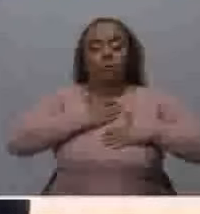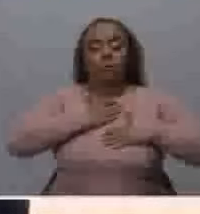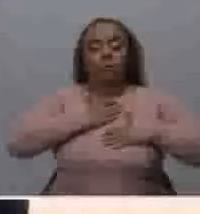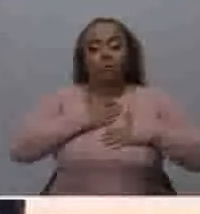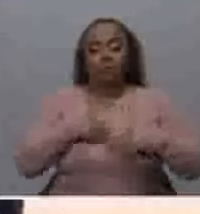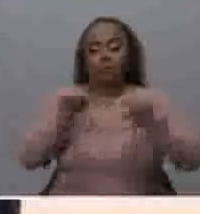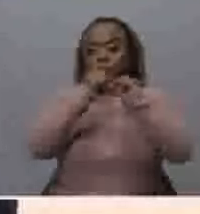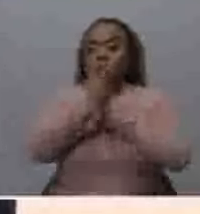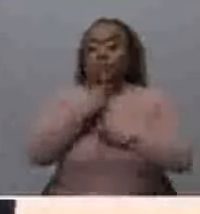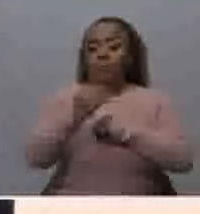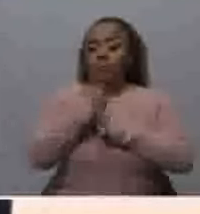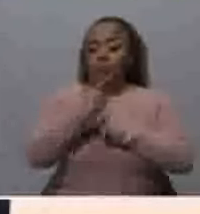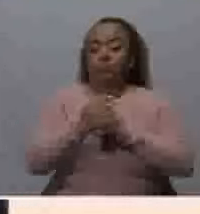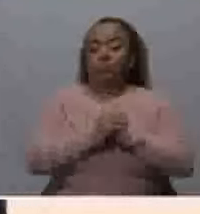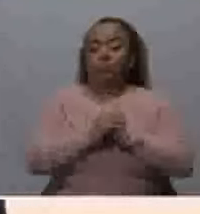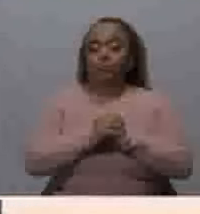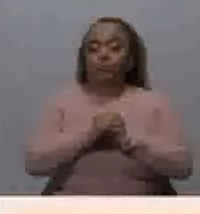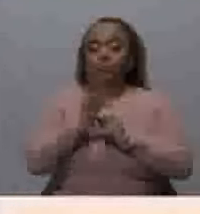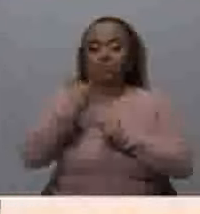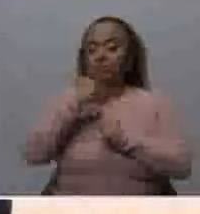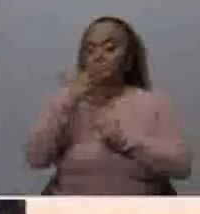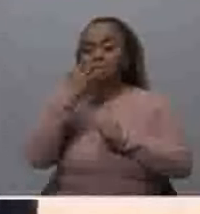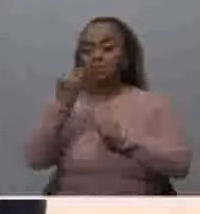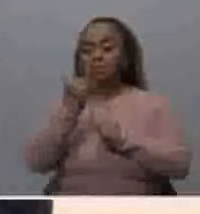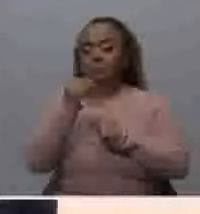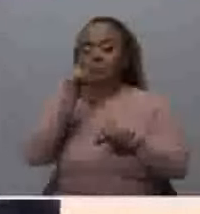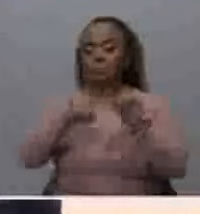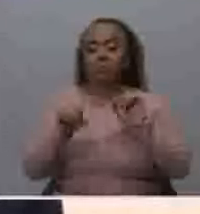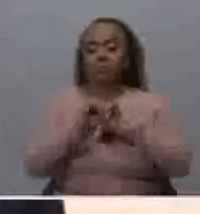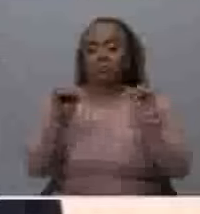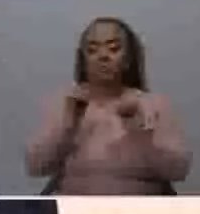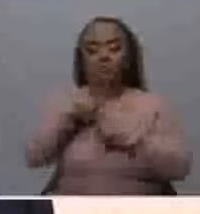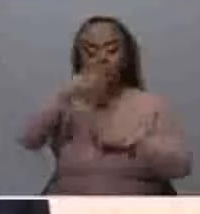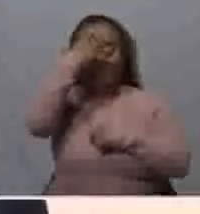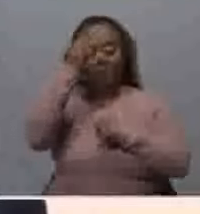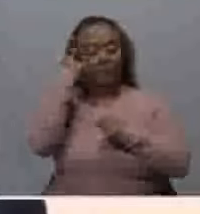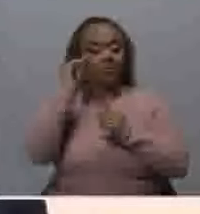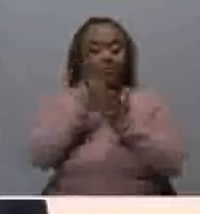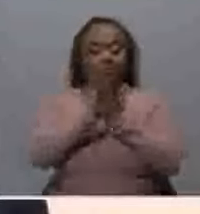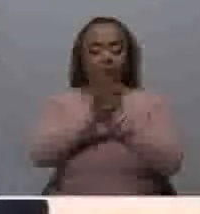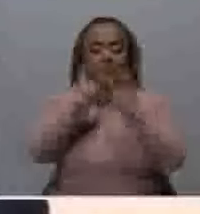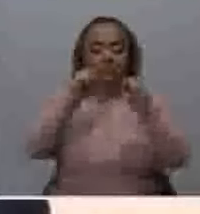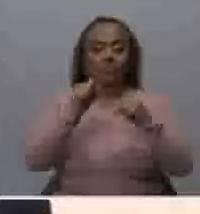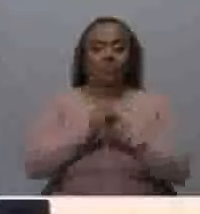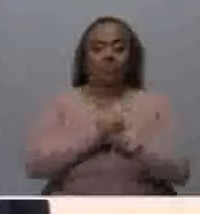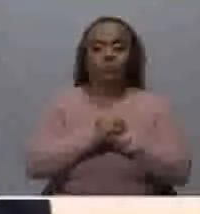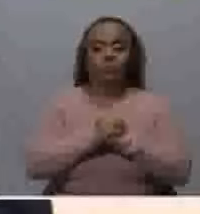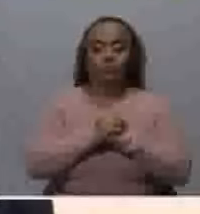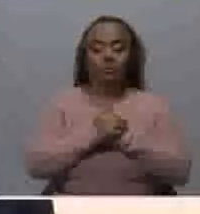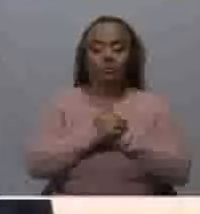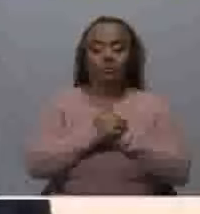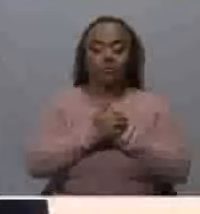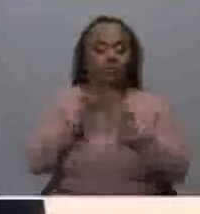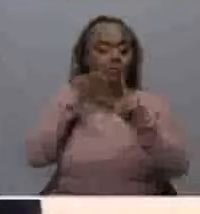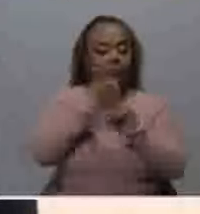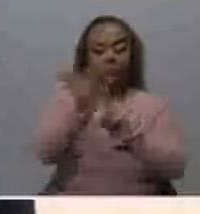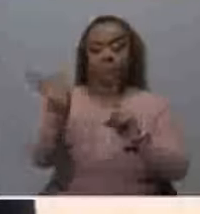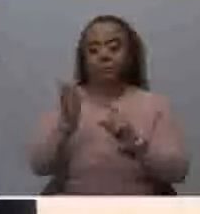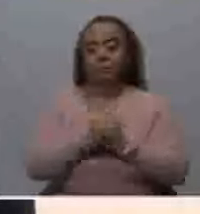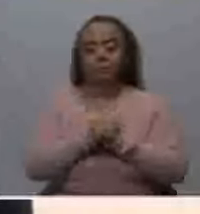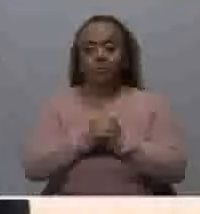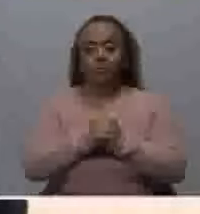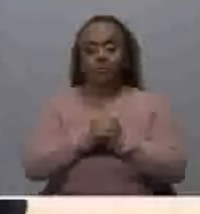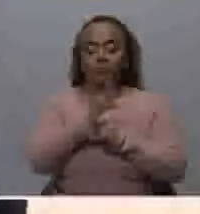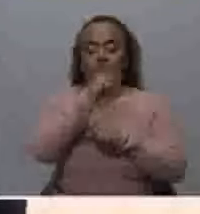grupo, decir, ¿sabe qué? Si nos va mal no pasa nada. Y yo creo que por ahí puede venir la indirecta al seleccionado